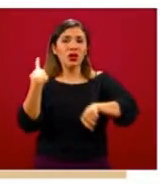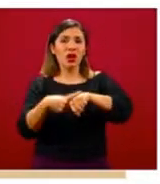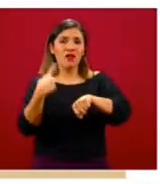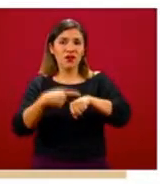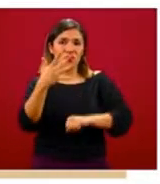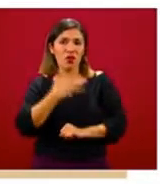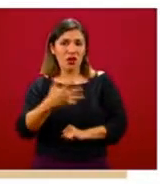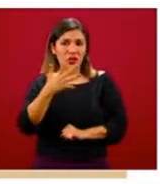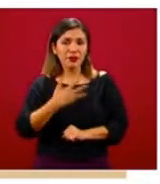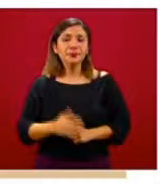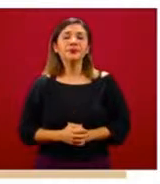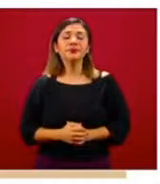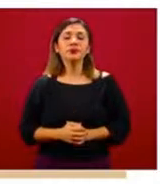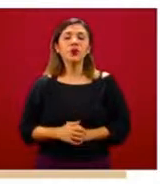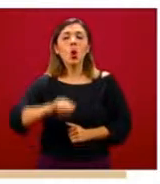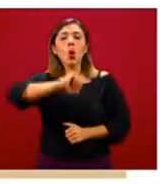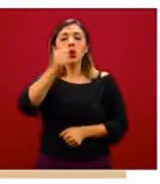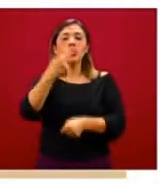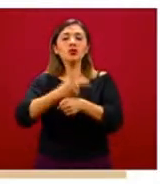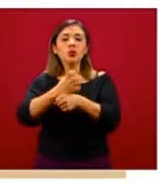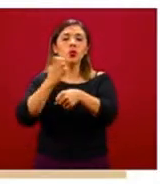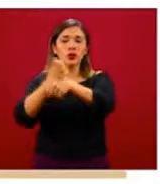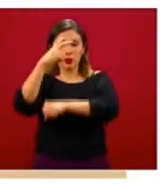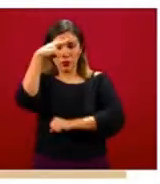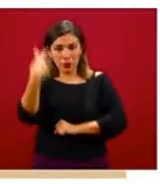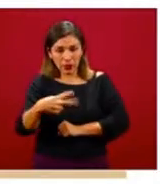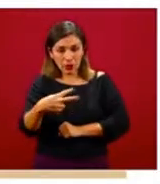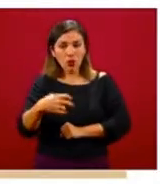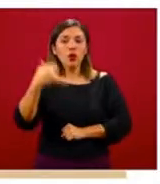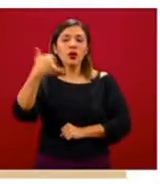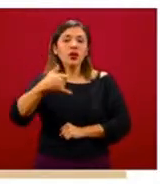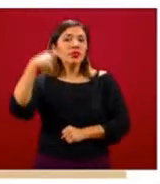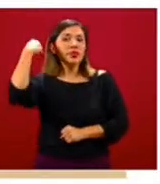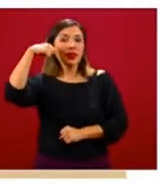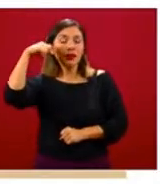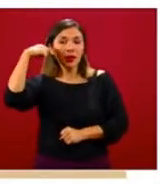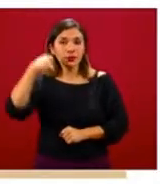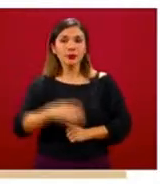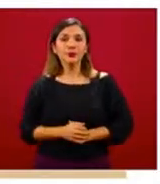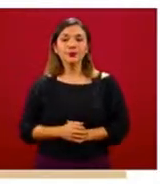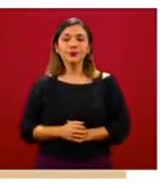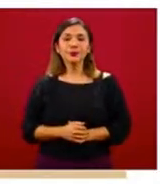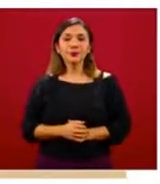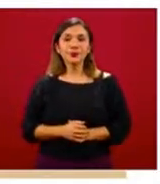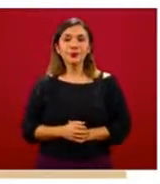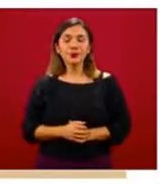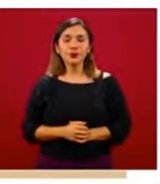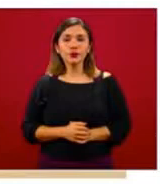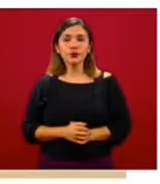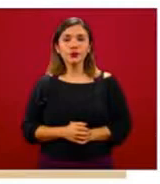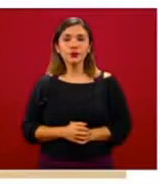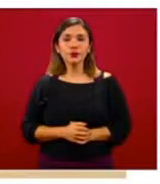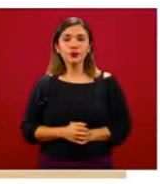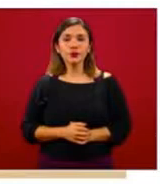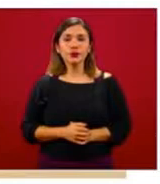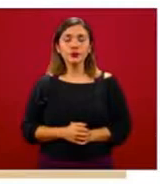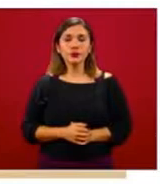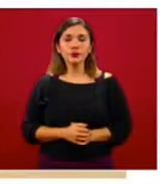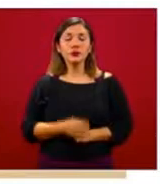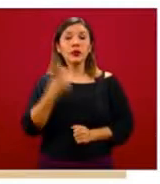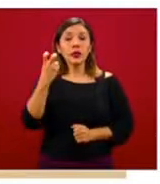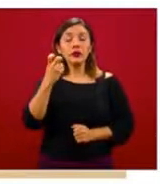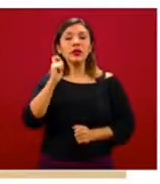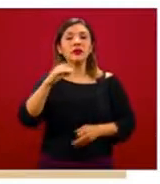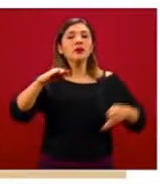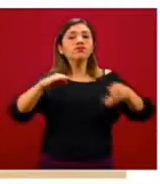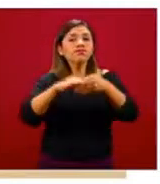with de most casos, cases. seguida por el Estado de Next up México y is Tabasco. Mexico State Veamos la and siguiente Tabasco. diapositiva. Esta es la tasa de Next incidencia slide,